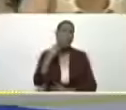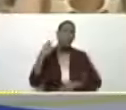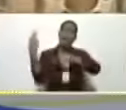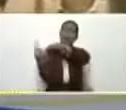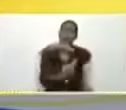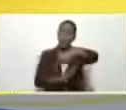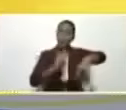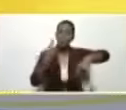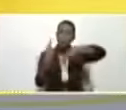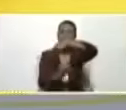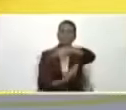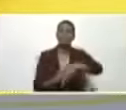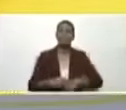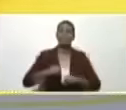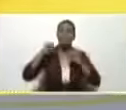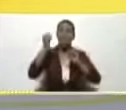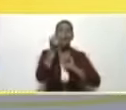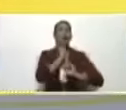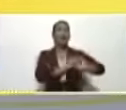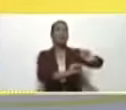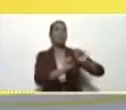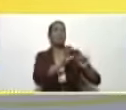Revolucionaria es